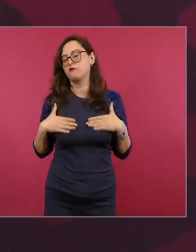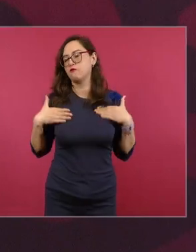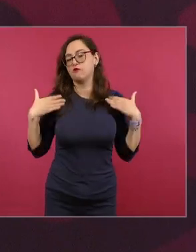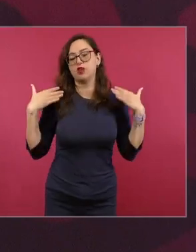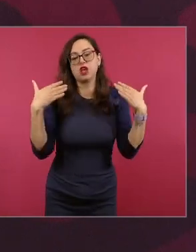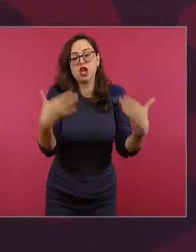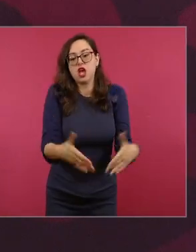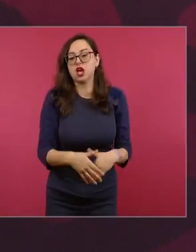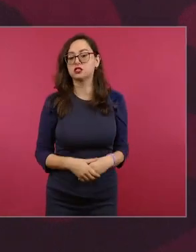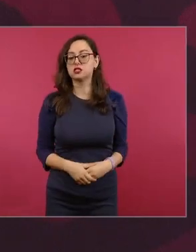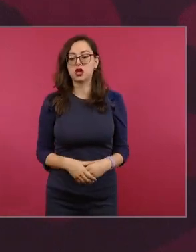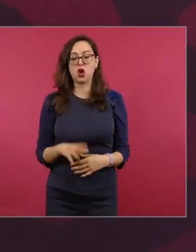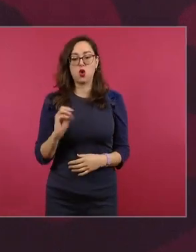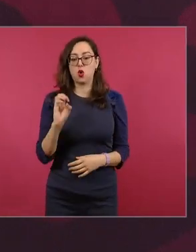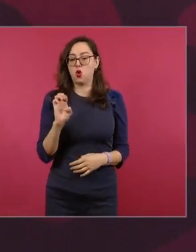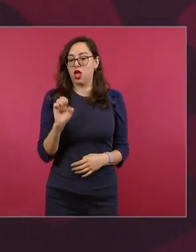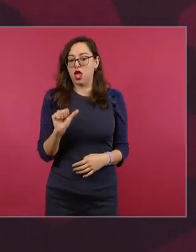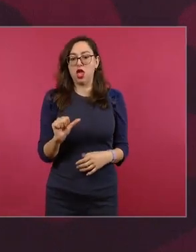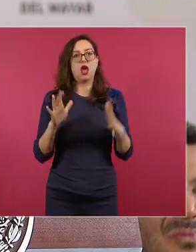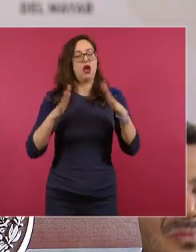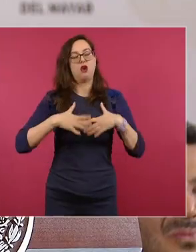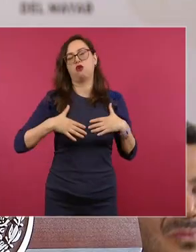en la OEA,